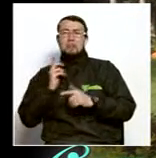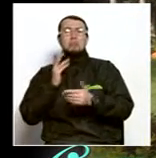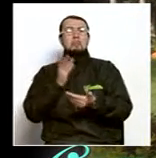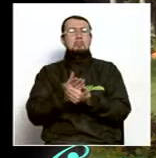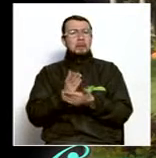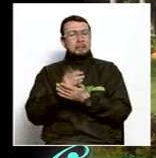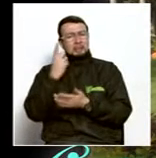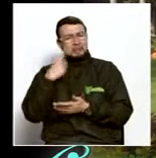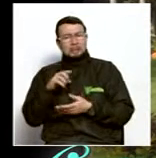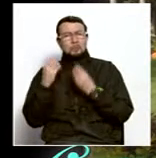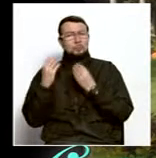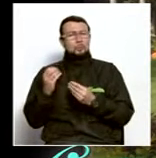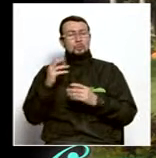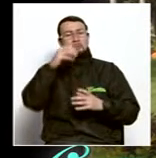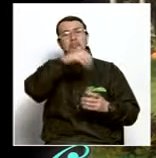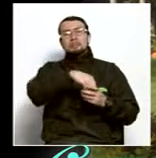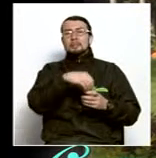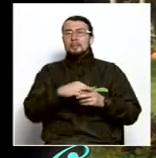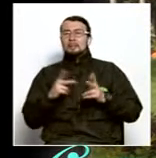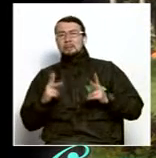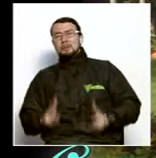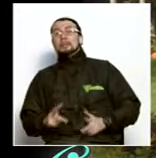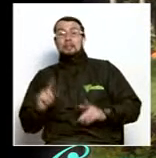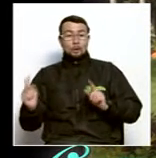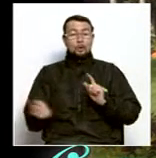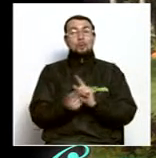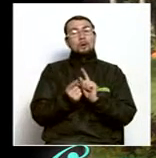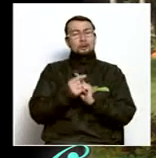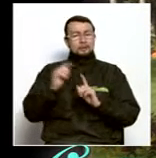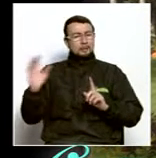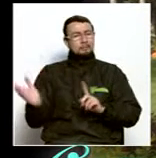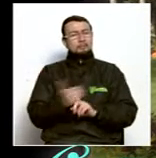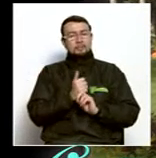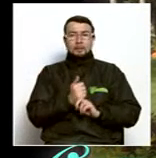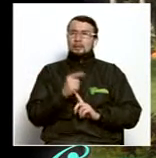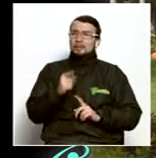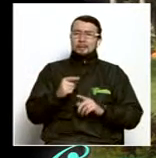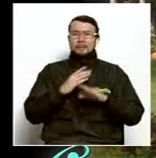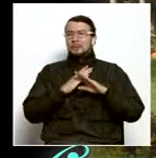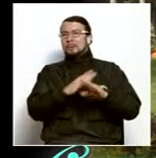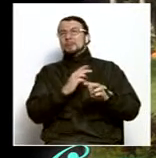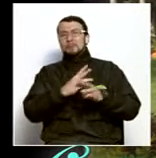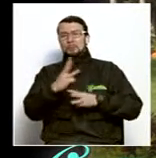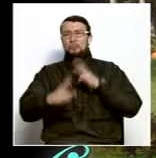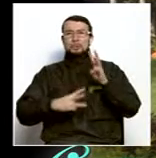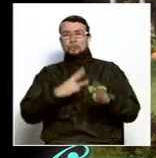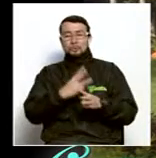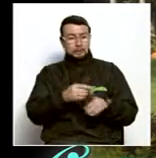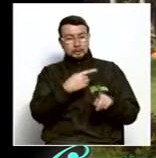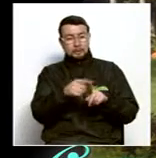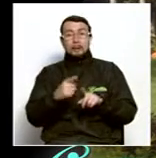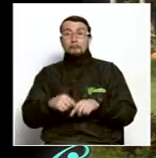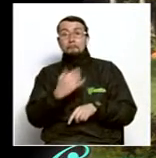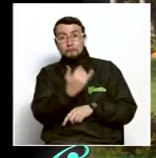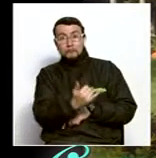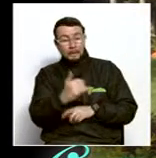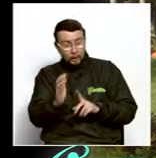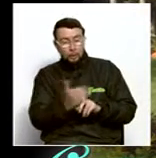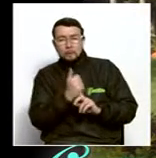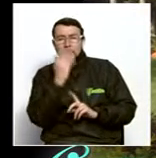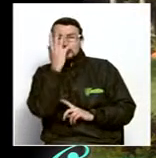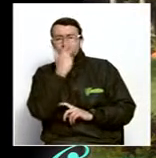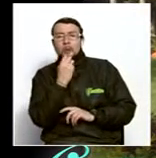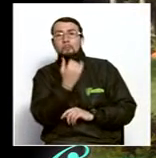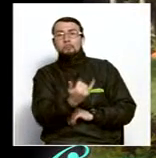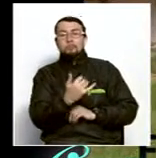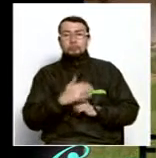días descansando y se encuentra uno con la naturaleza, lejos del mundanal ruido, todo en Guadua y todo de una manera natural.